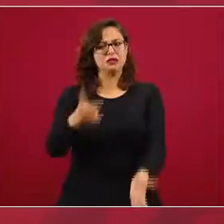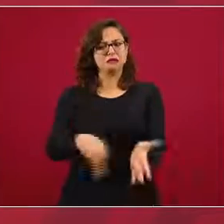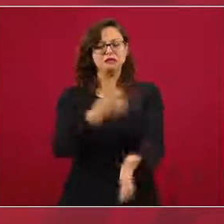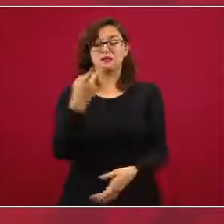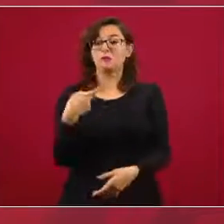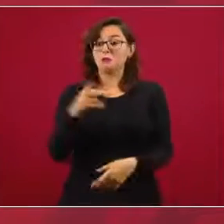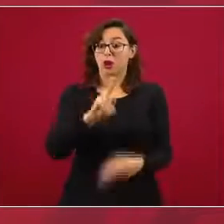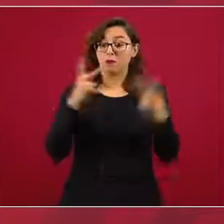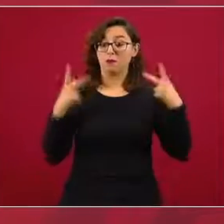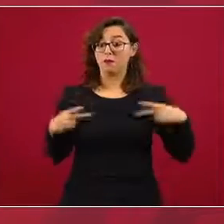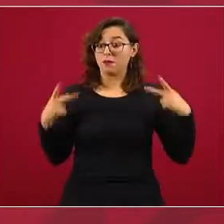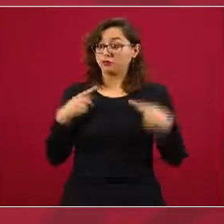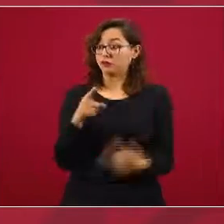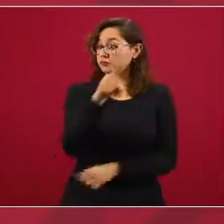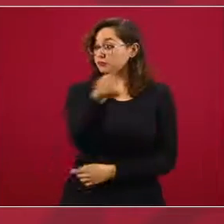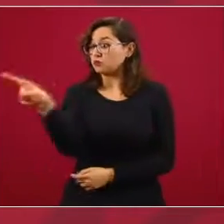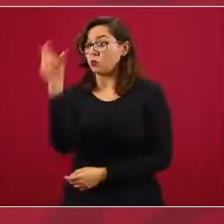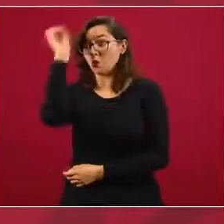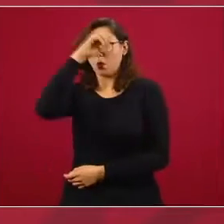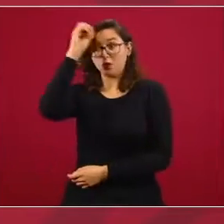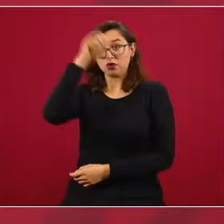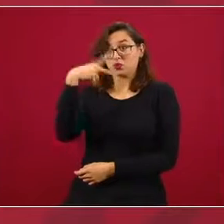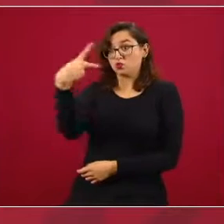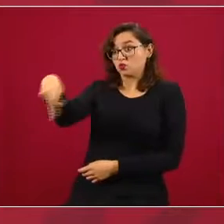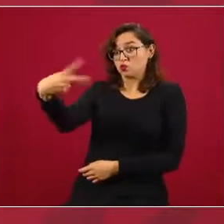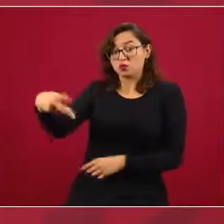tiene los suyos